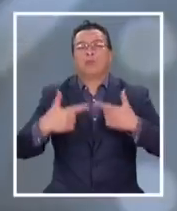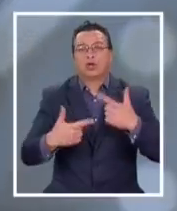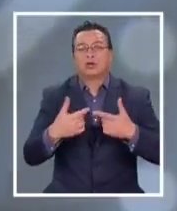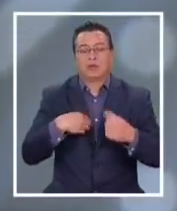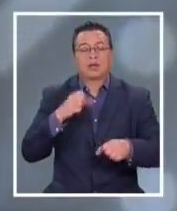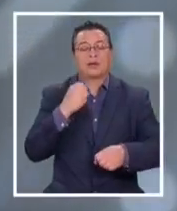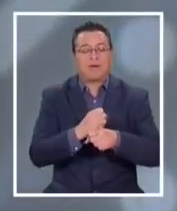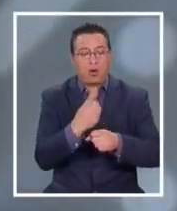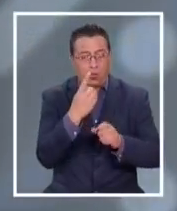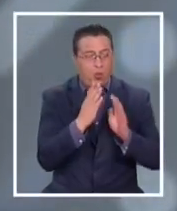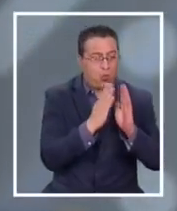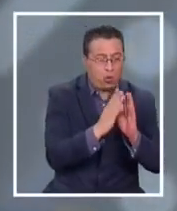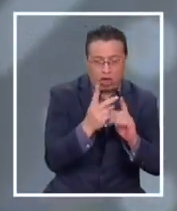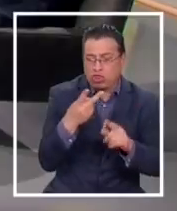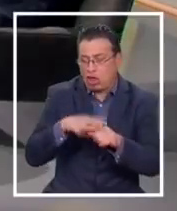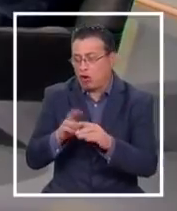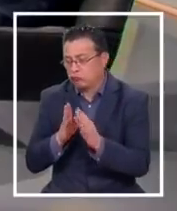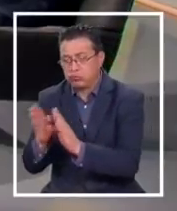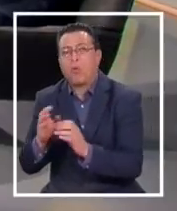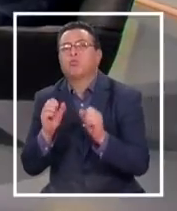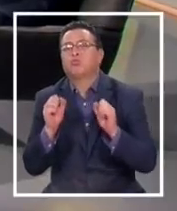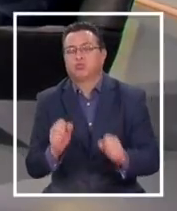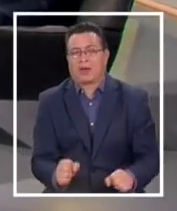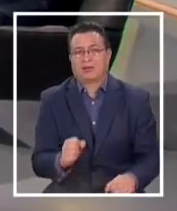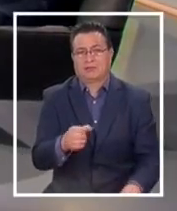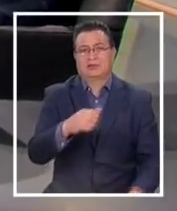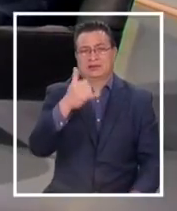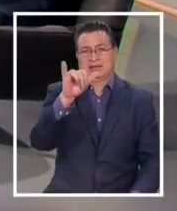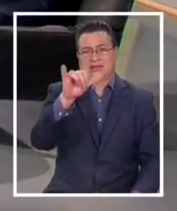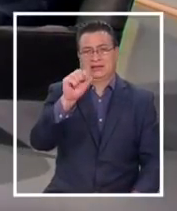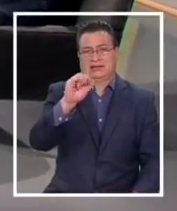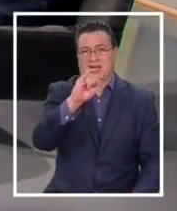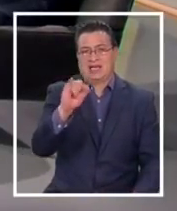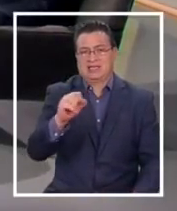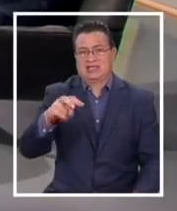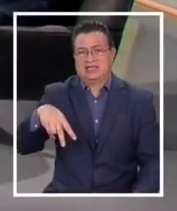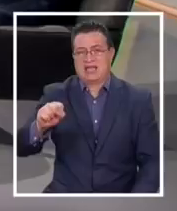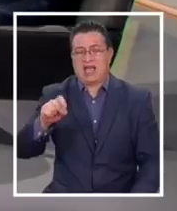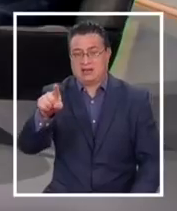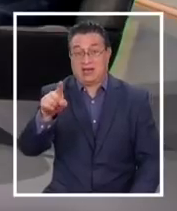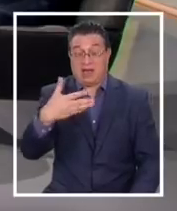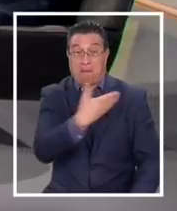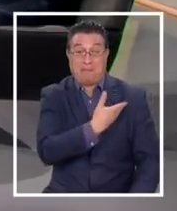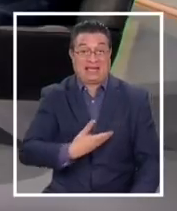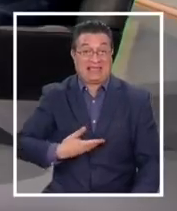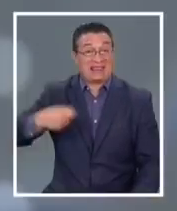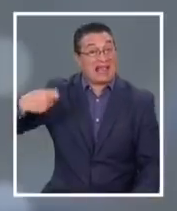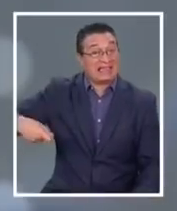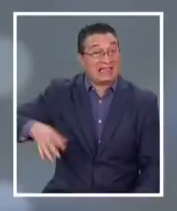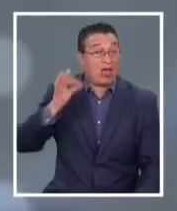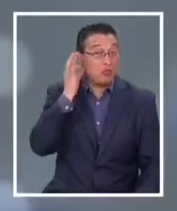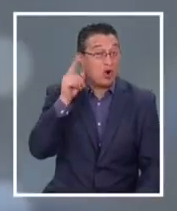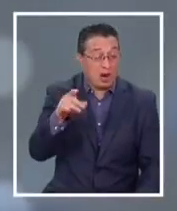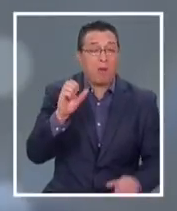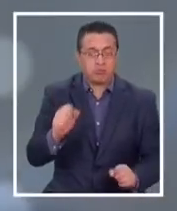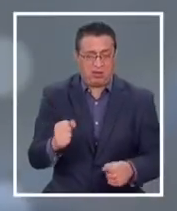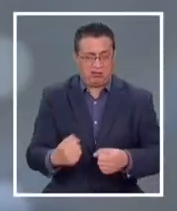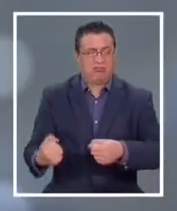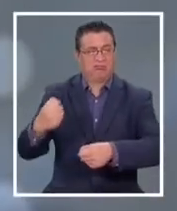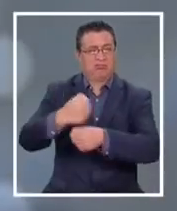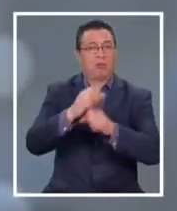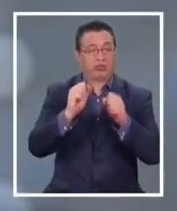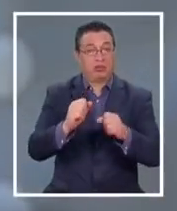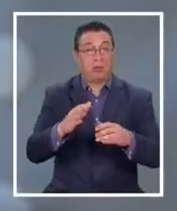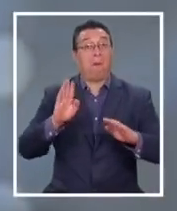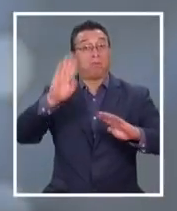una cosa a la vez. Y yo creo que Yasna Proboste es lo suficientemente inteligente como para encabezar esto y además pensar en una